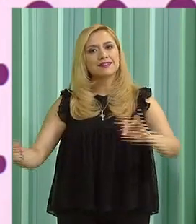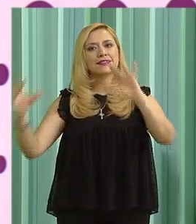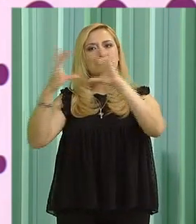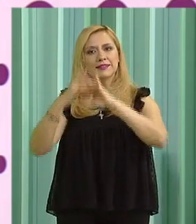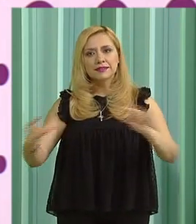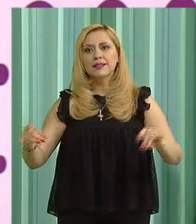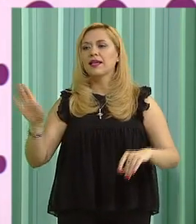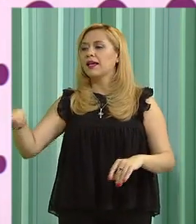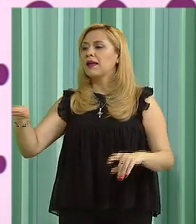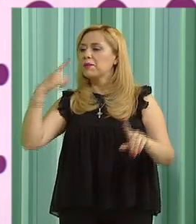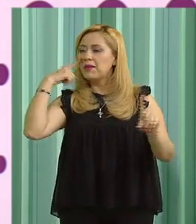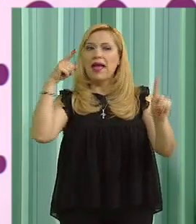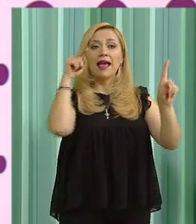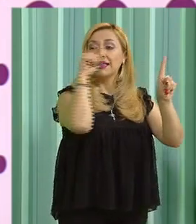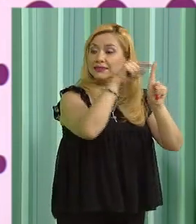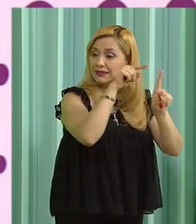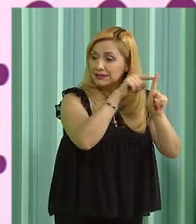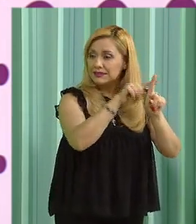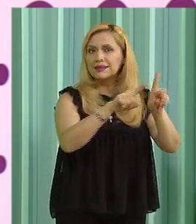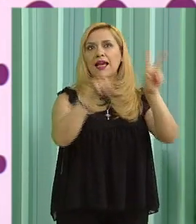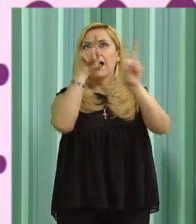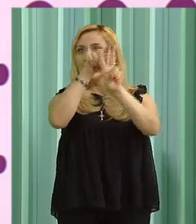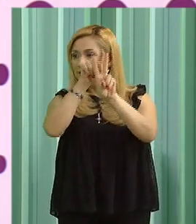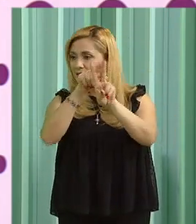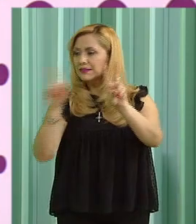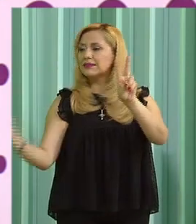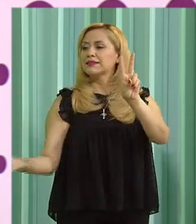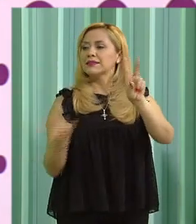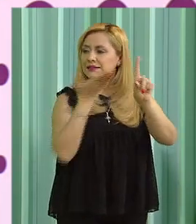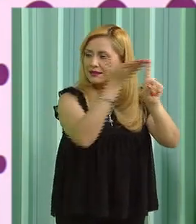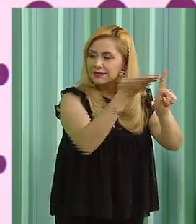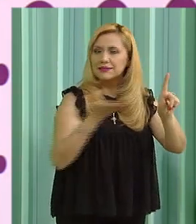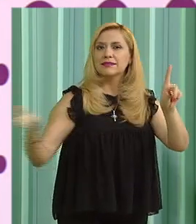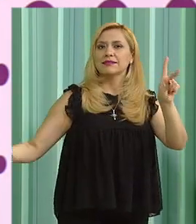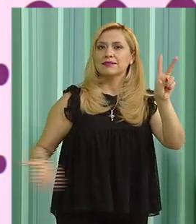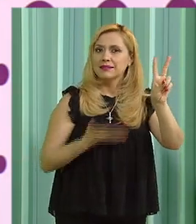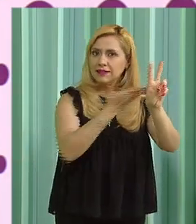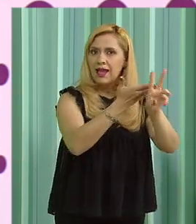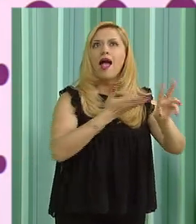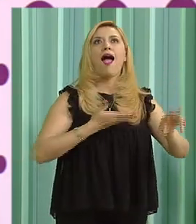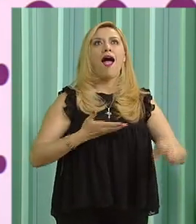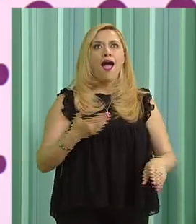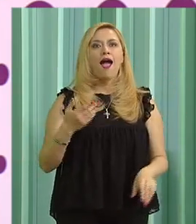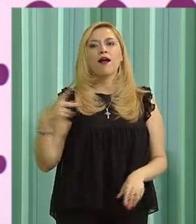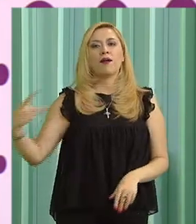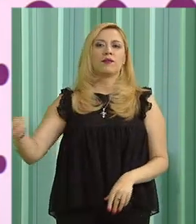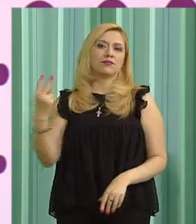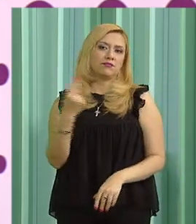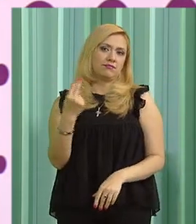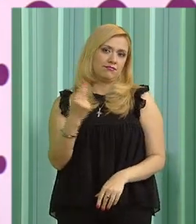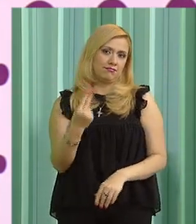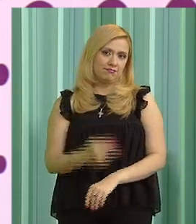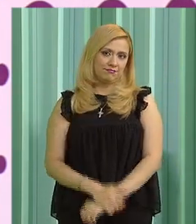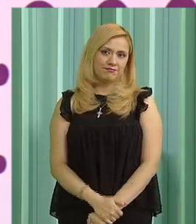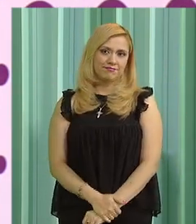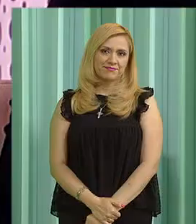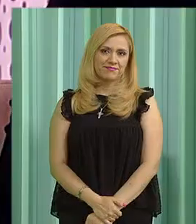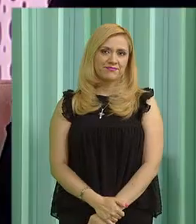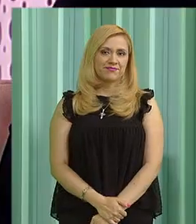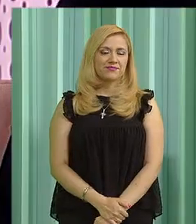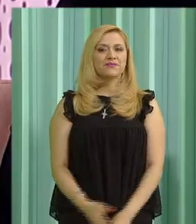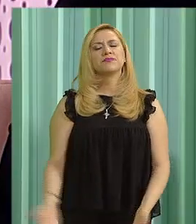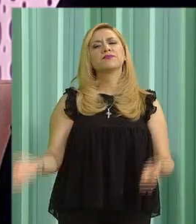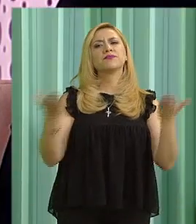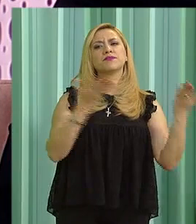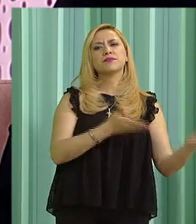pueden acudir, canalizamos a servicios, a espacios en donde pueden justo acceder a lo que ellos necesitan. Muy bien. Y en el caso